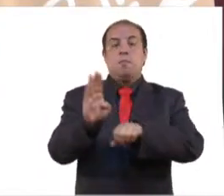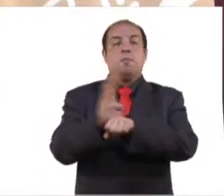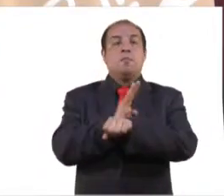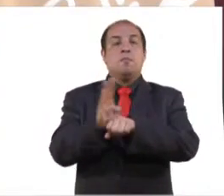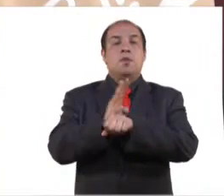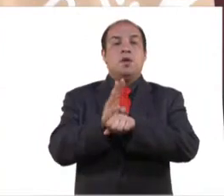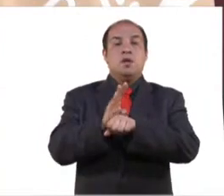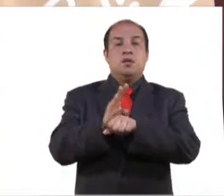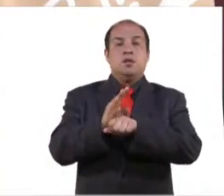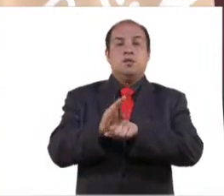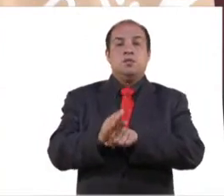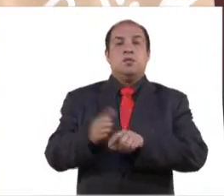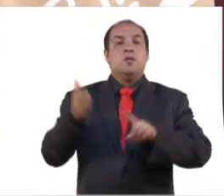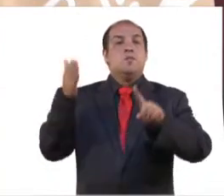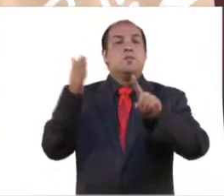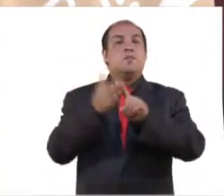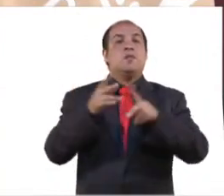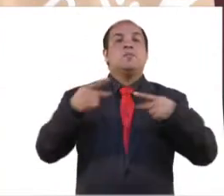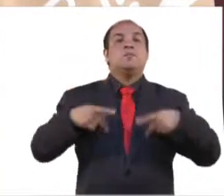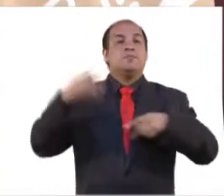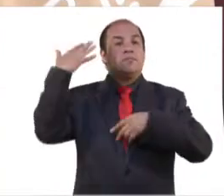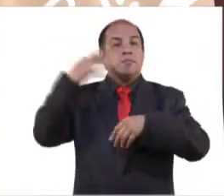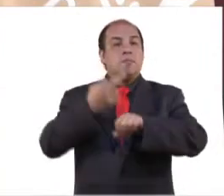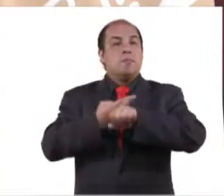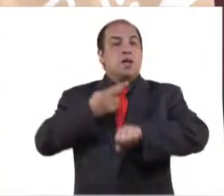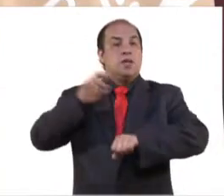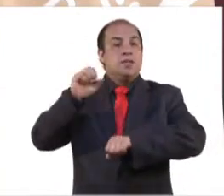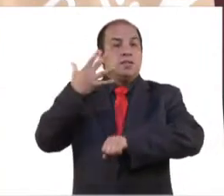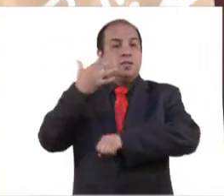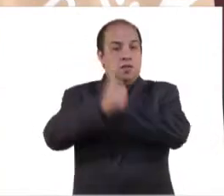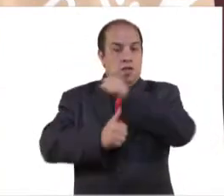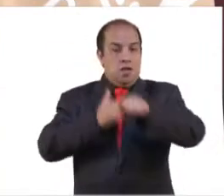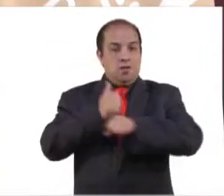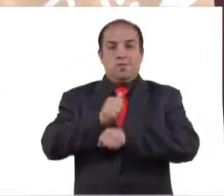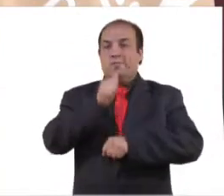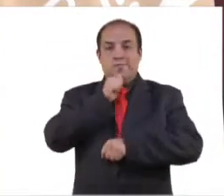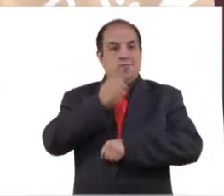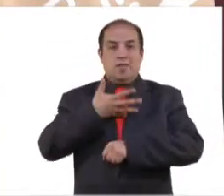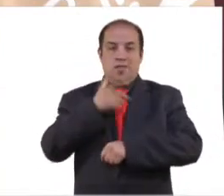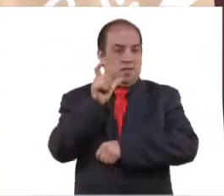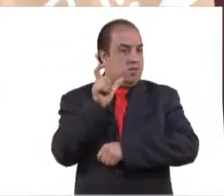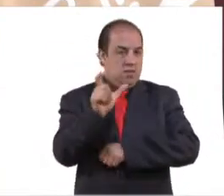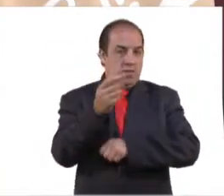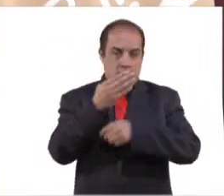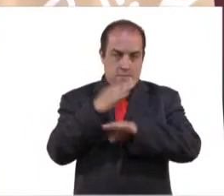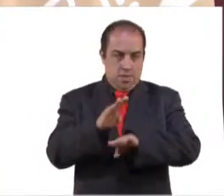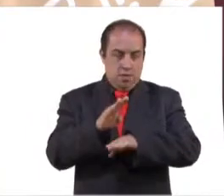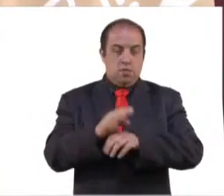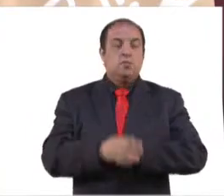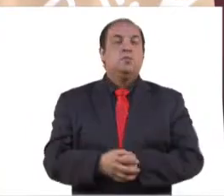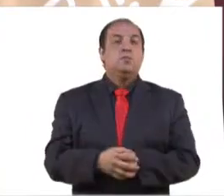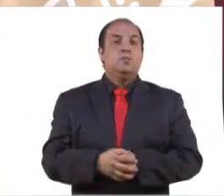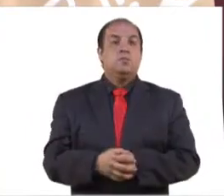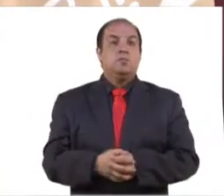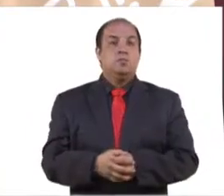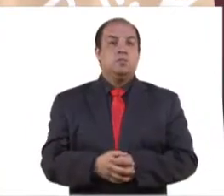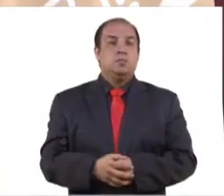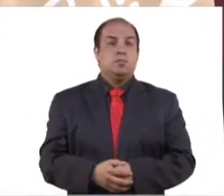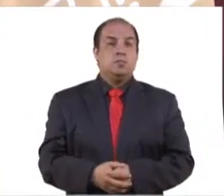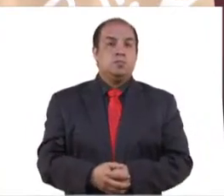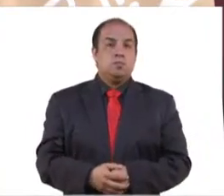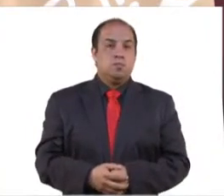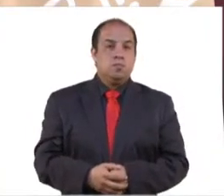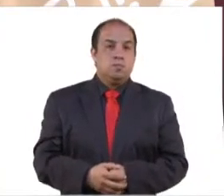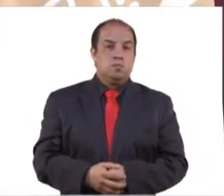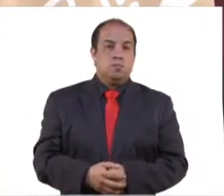Bienestar a todos los adultos mayores que aún no la tienen, para que a partir de, vamos